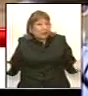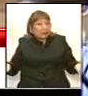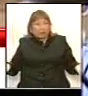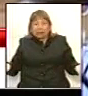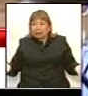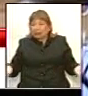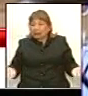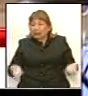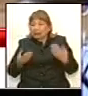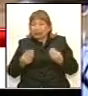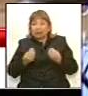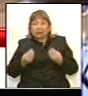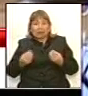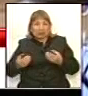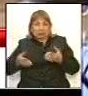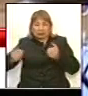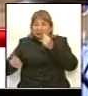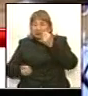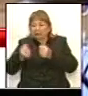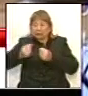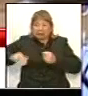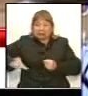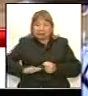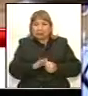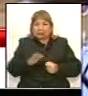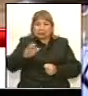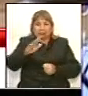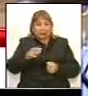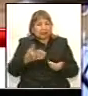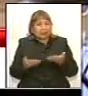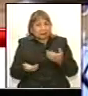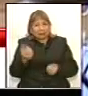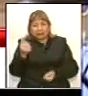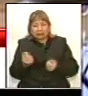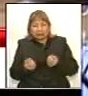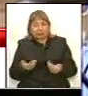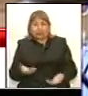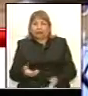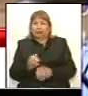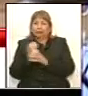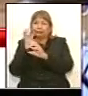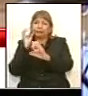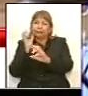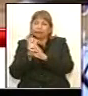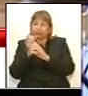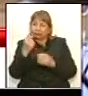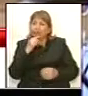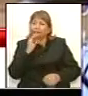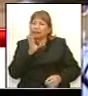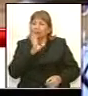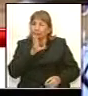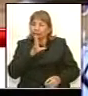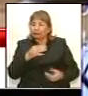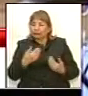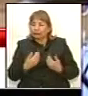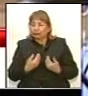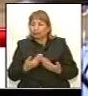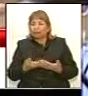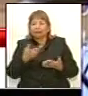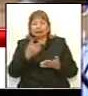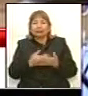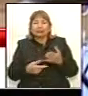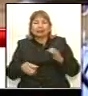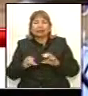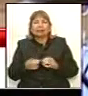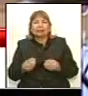Chávez, ni siquiera el tránsito, porque eso tienen que hablarlo con los dueños del transporte. Eso es lo que tienen que hacer, o sea, qué cosa se